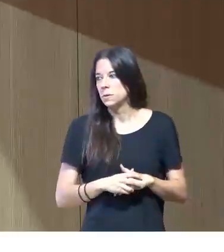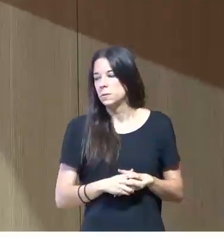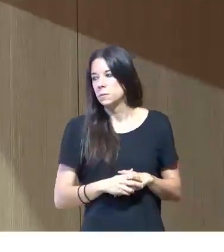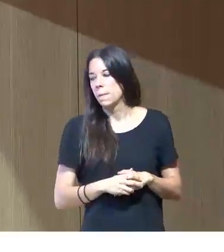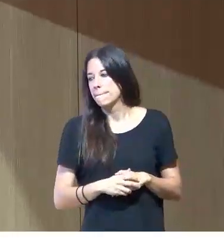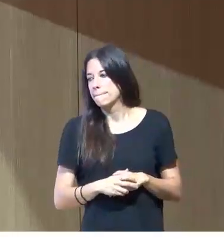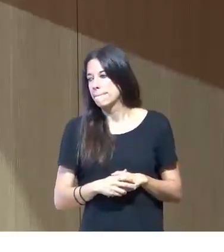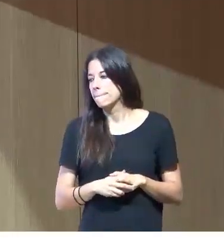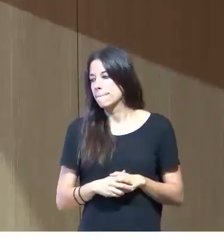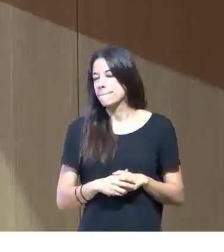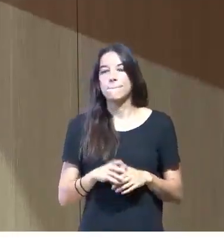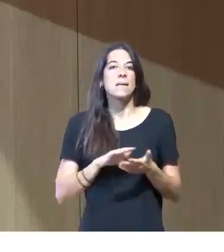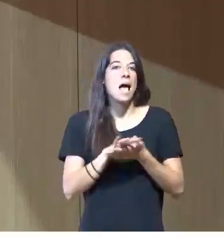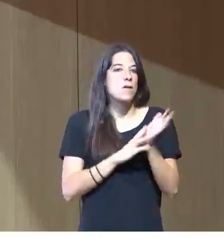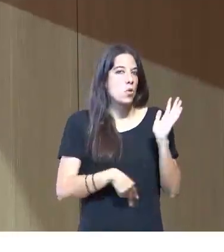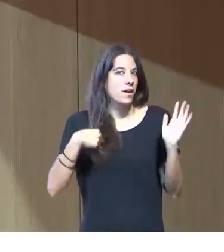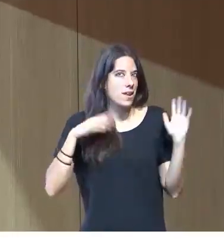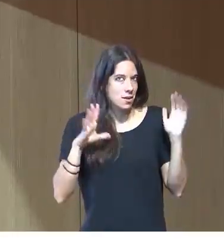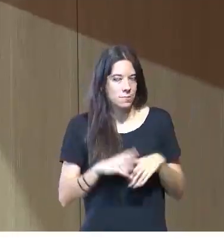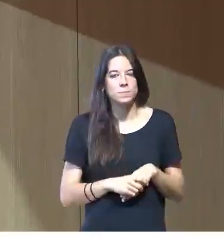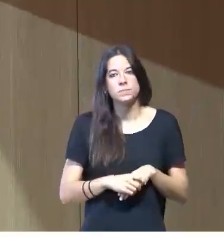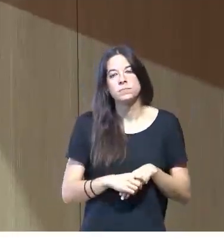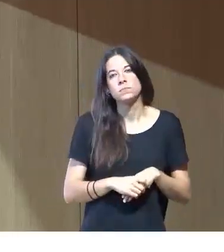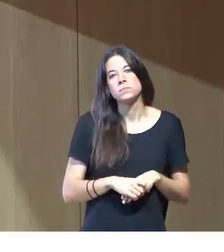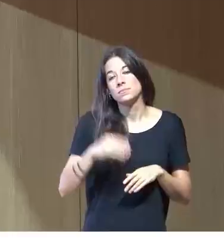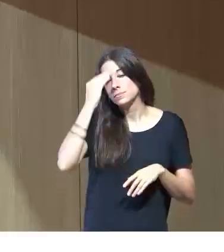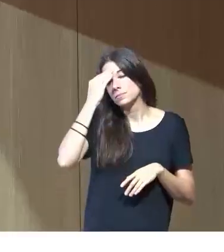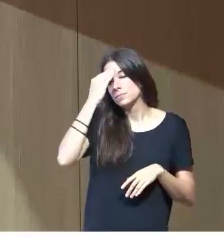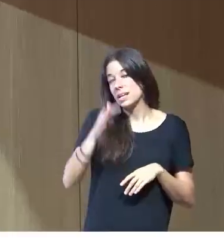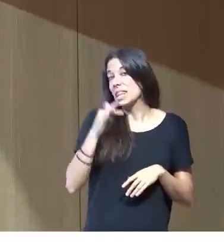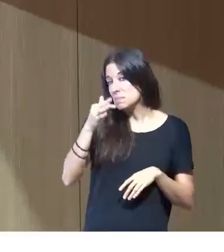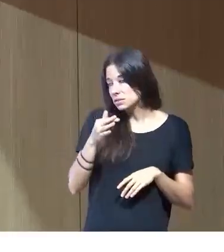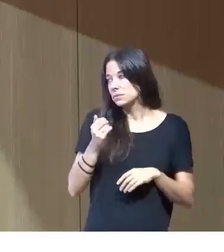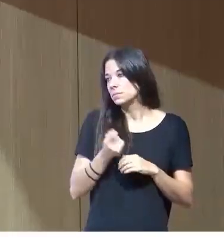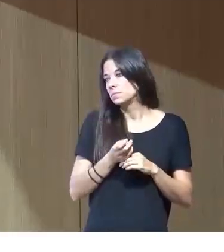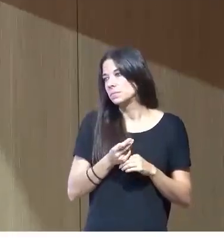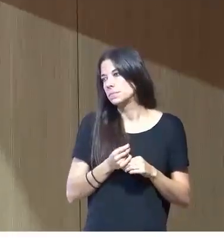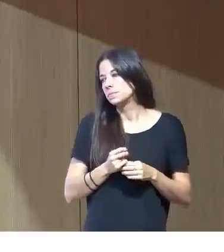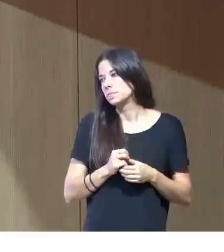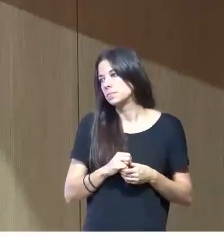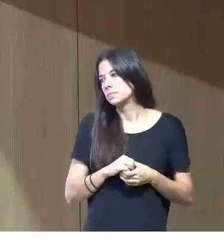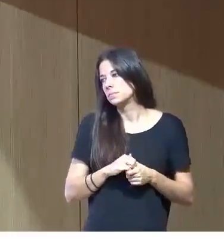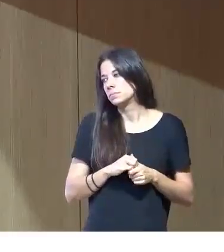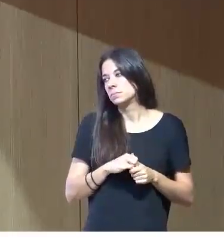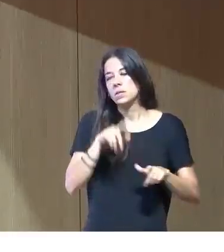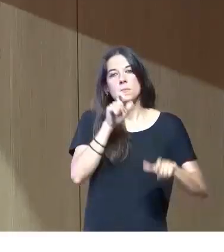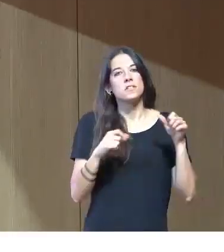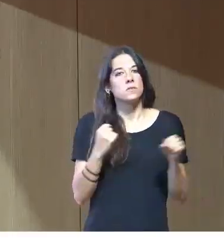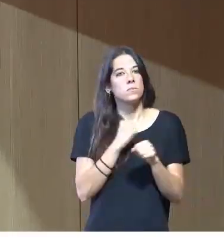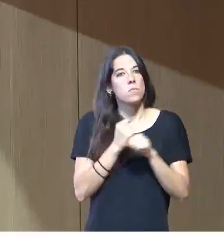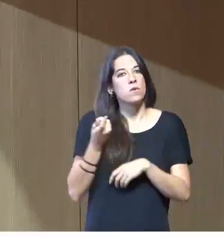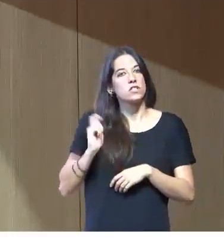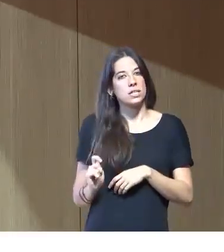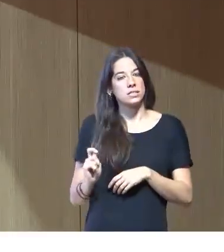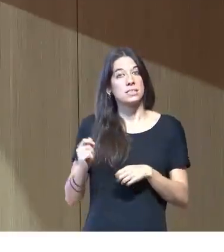esto a nivel genérico yo creo que además de Los profesionales que que estamos en el en el ámbito